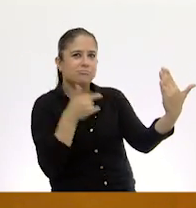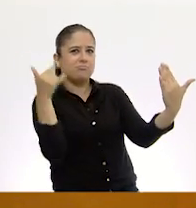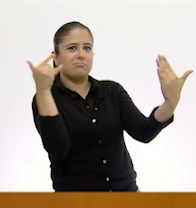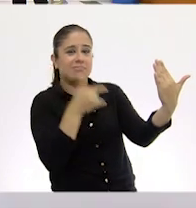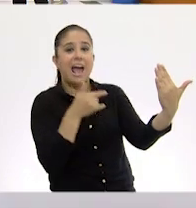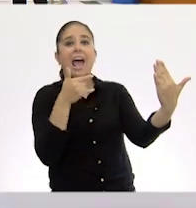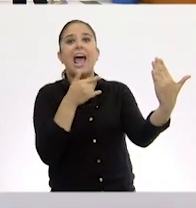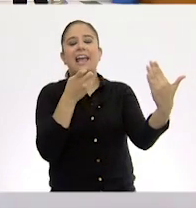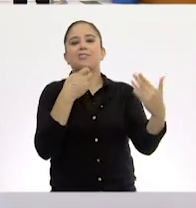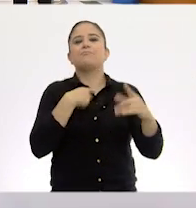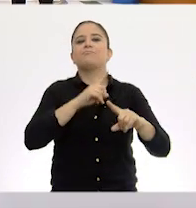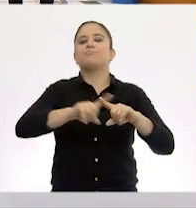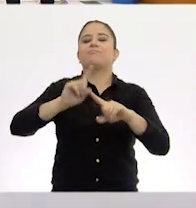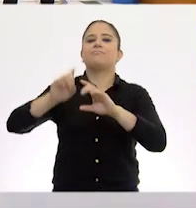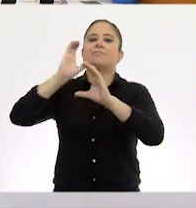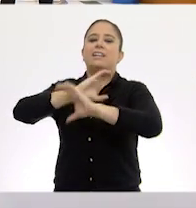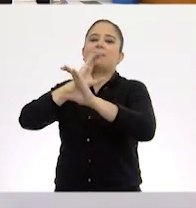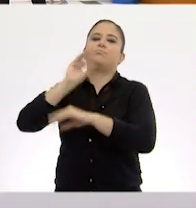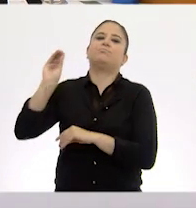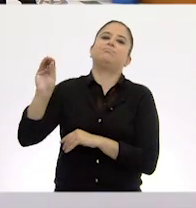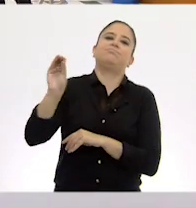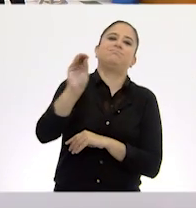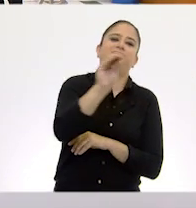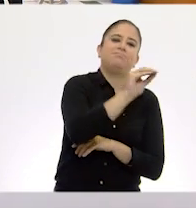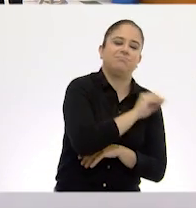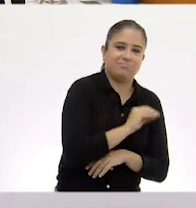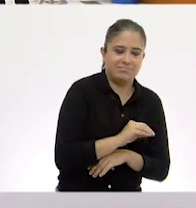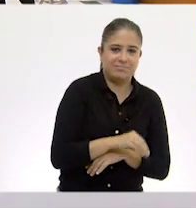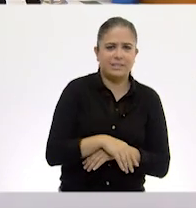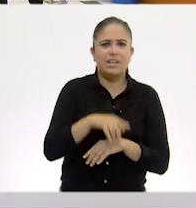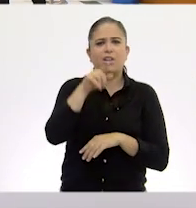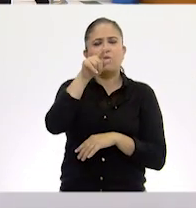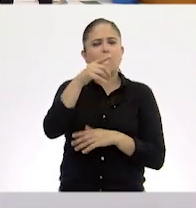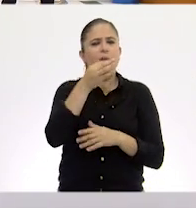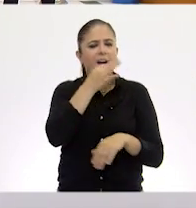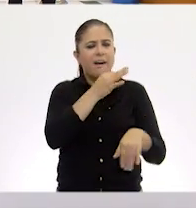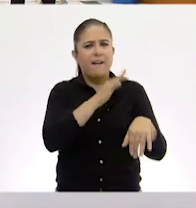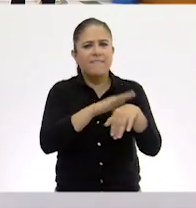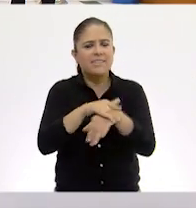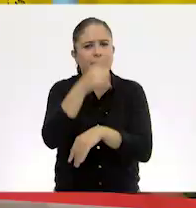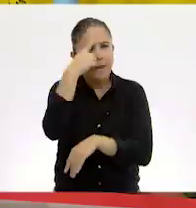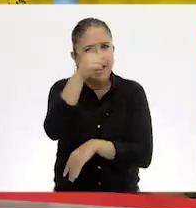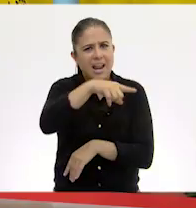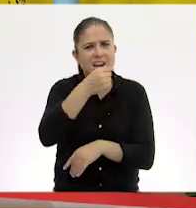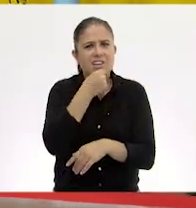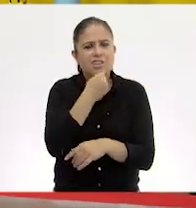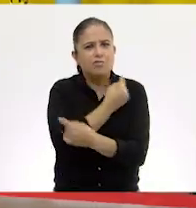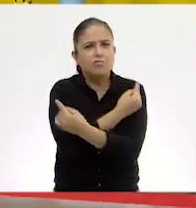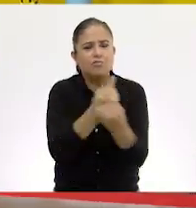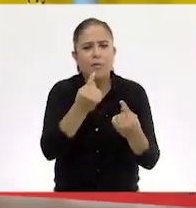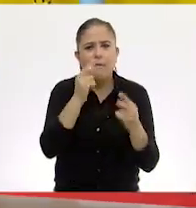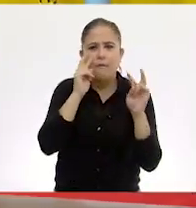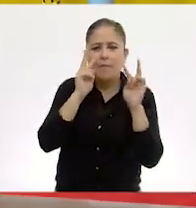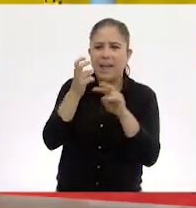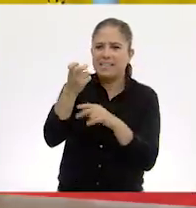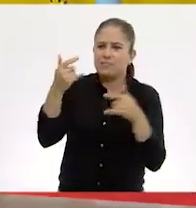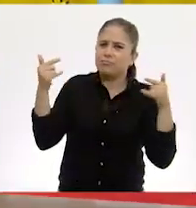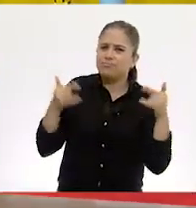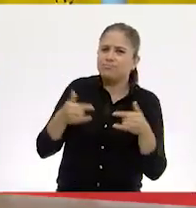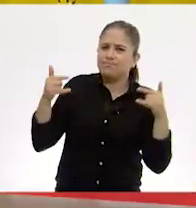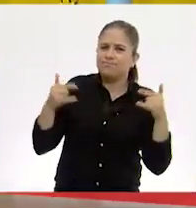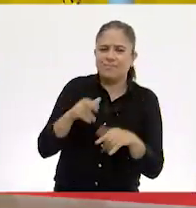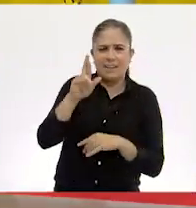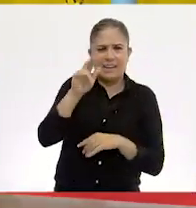¿no? Muy bien. ¿Y cuál sería tu mensaje hacia los niños y niñas que nos están viendo sobre este género del rap,